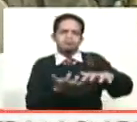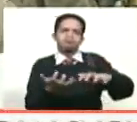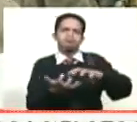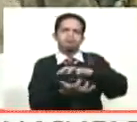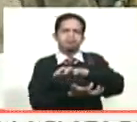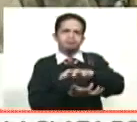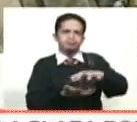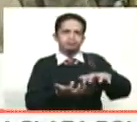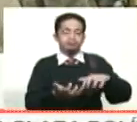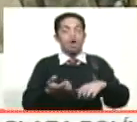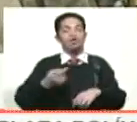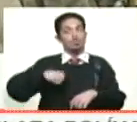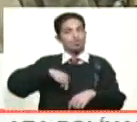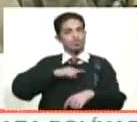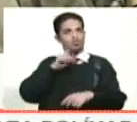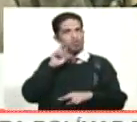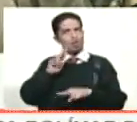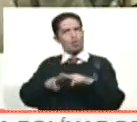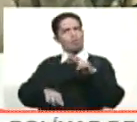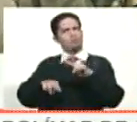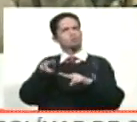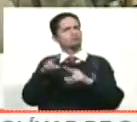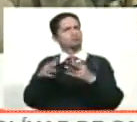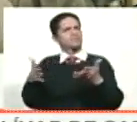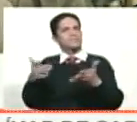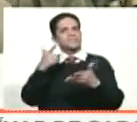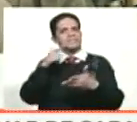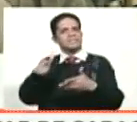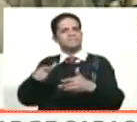y hemos construido una fortaleza